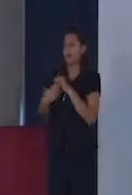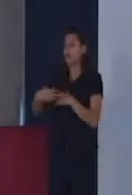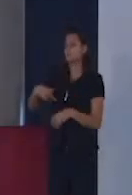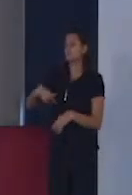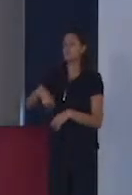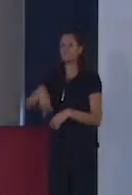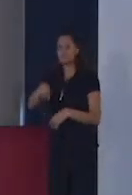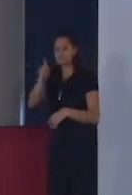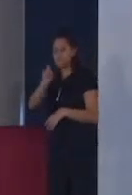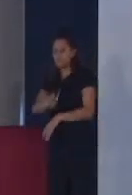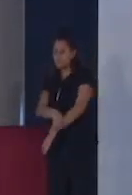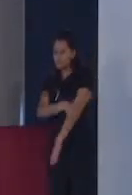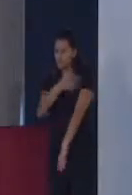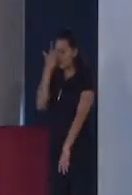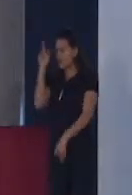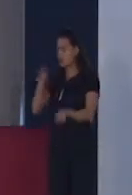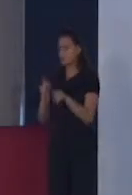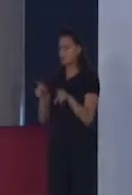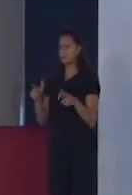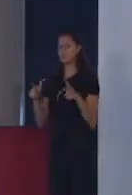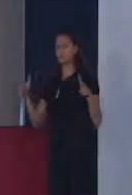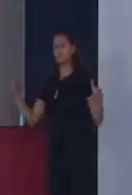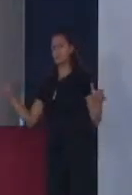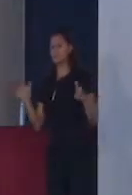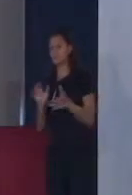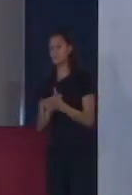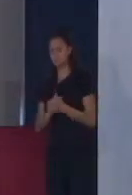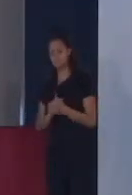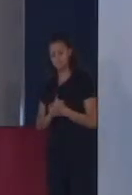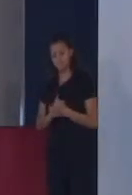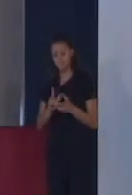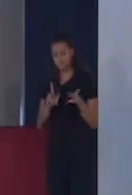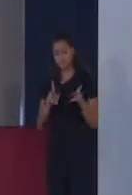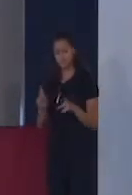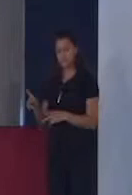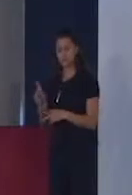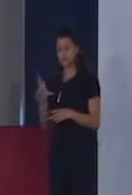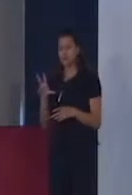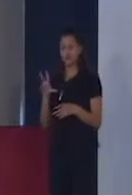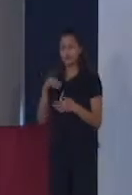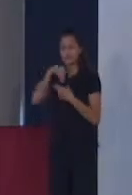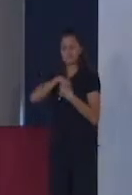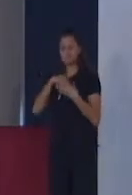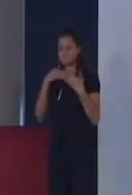muchas personas que no, la que no padece la discapacidad no lo entiende.